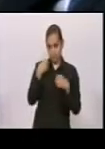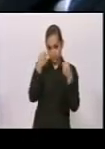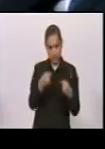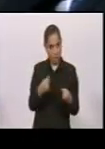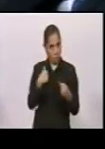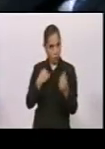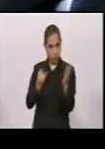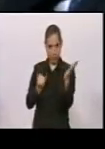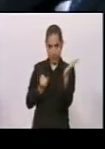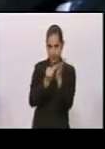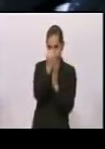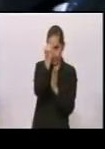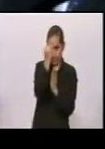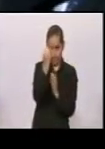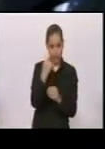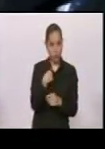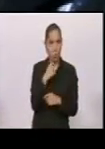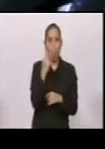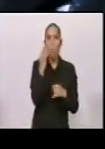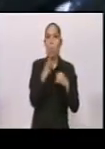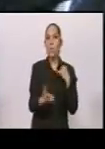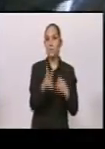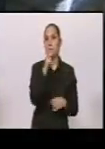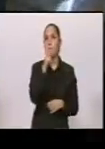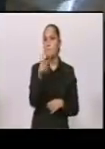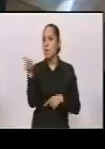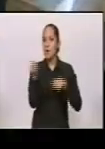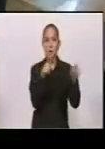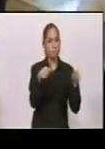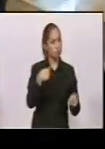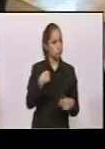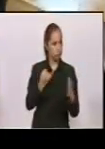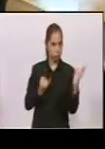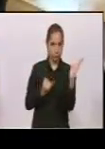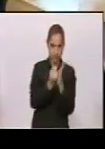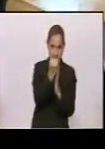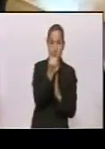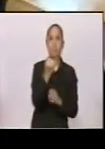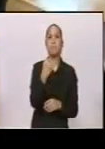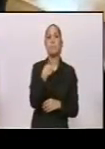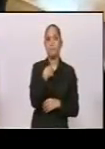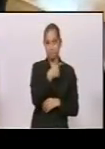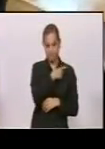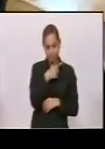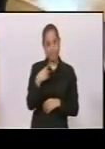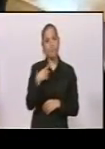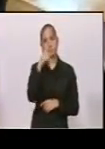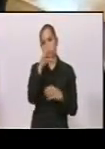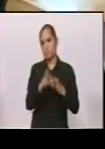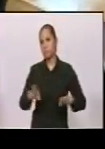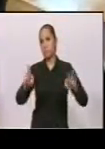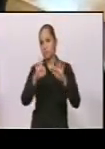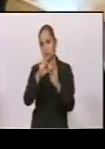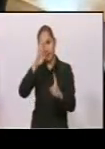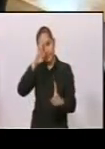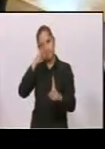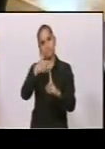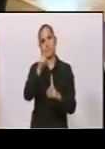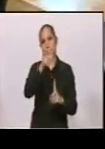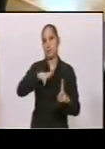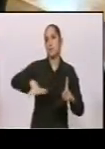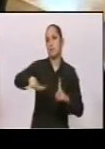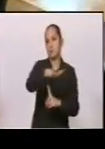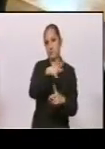materia, siempre tiene la primera de las manos extendidas para trabajar por la nación.